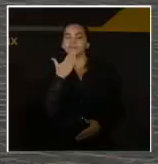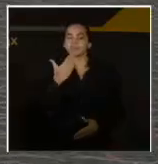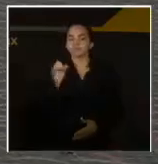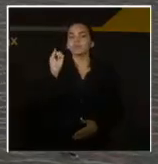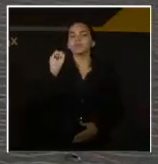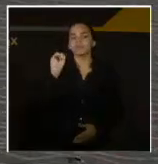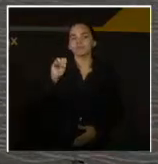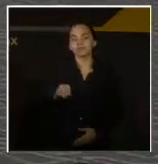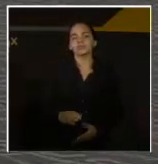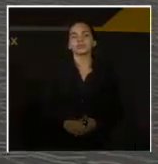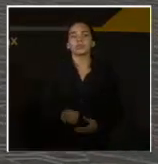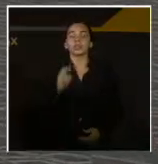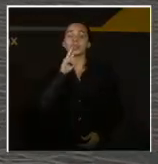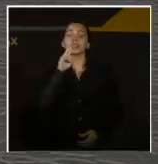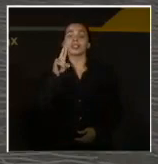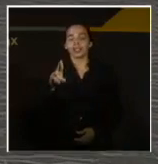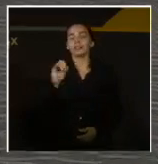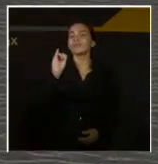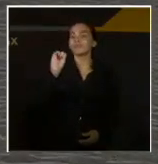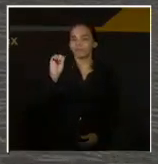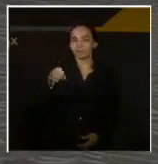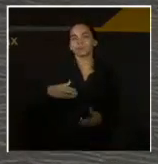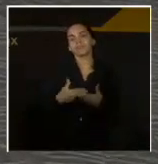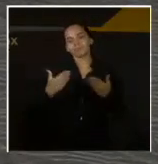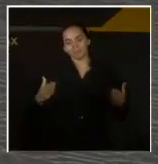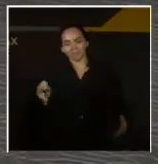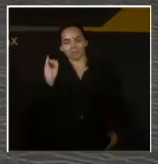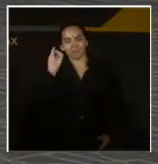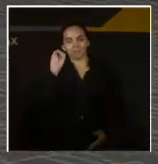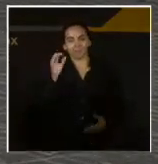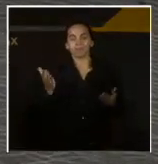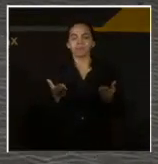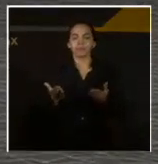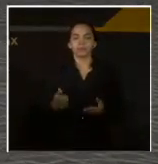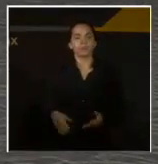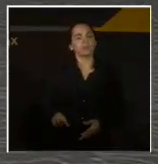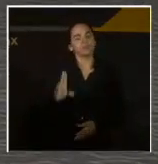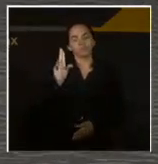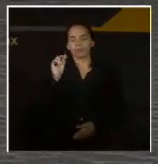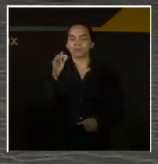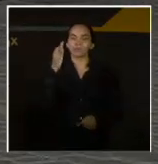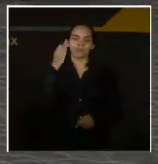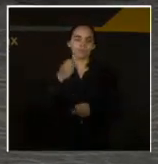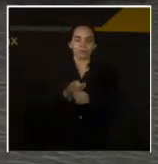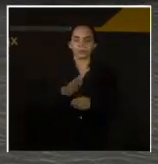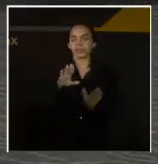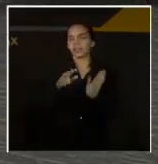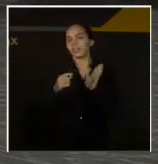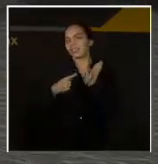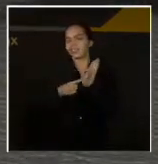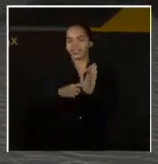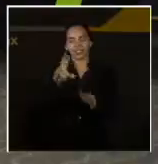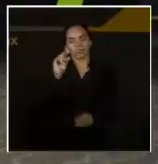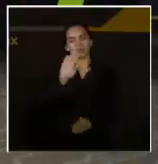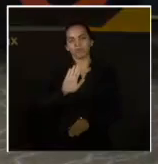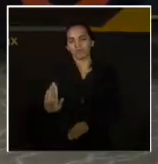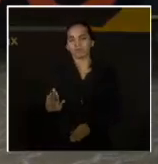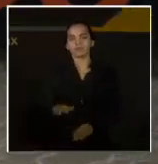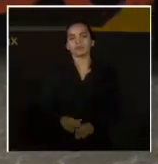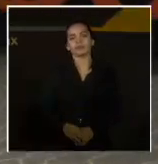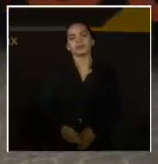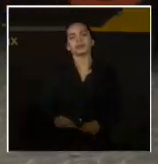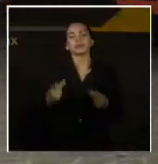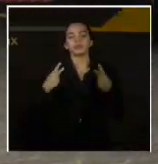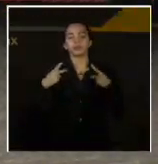Ahora sí tenemos la solución. Ahora sí lo vamos a hacer. Yo creo que ya es momento de decir basta y que los ciudadanos tomemos cartas